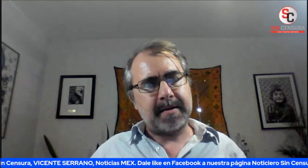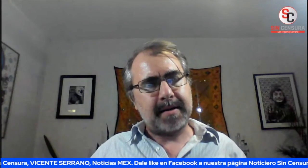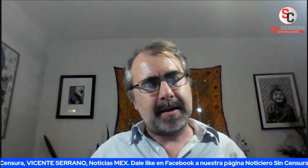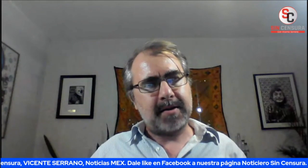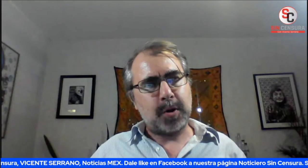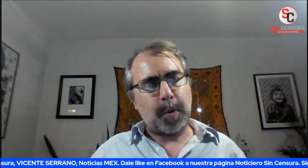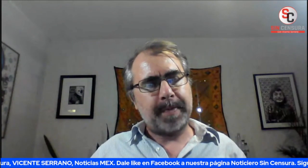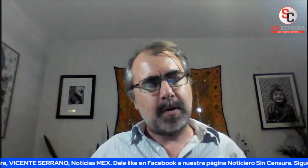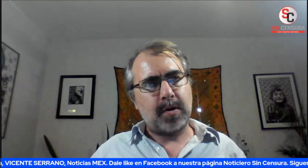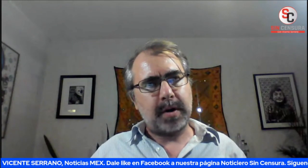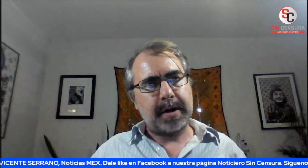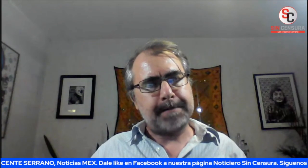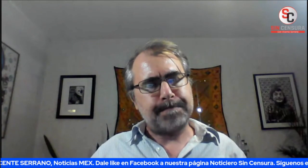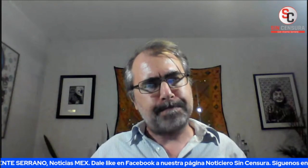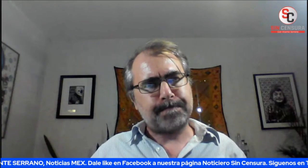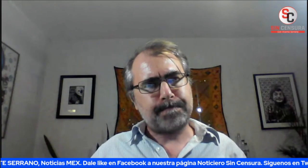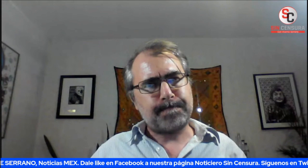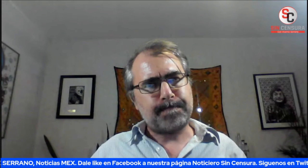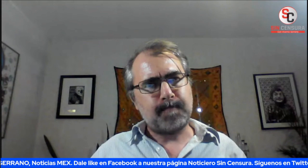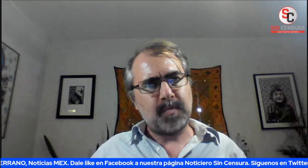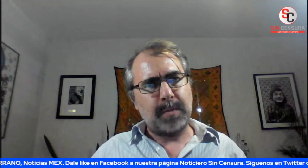atrapar ahí, se aterrizó con